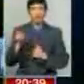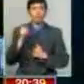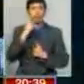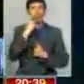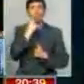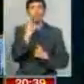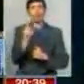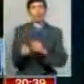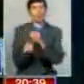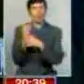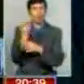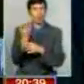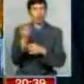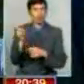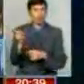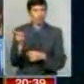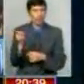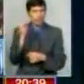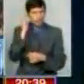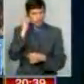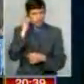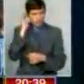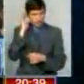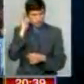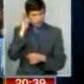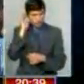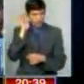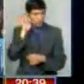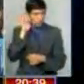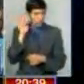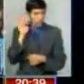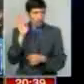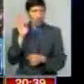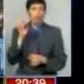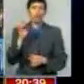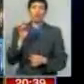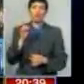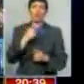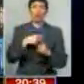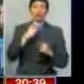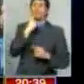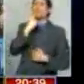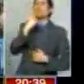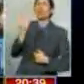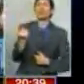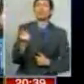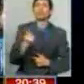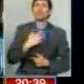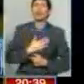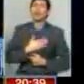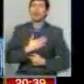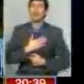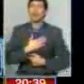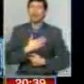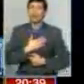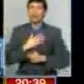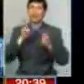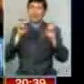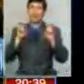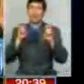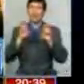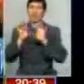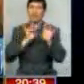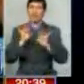Nueva pregunta para Jorge Sampaoli, la escuchamos. Le quiero consultar por un tema que es característico de la selección chilena, que es la